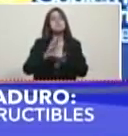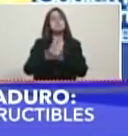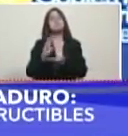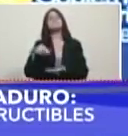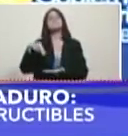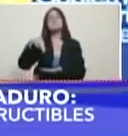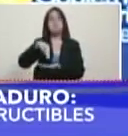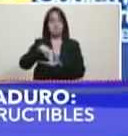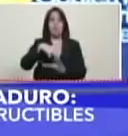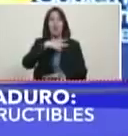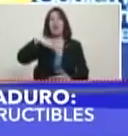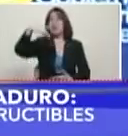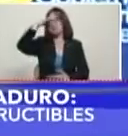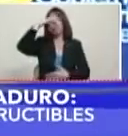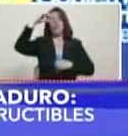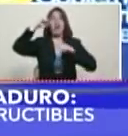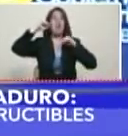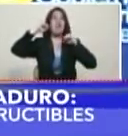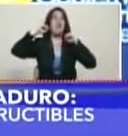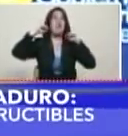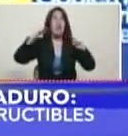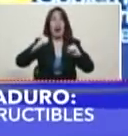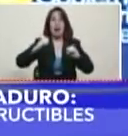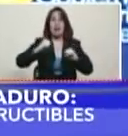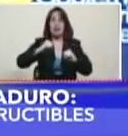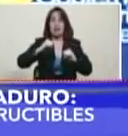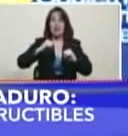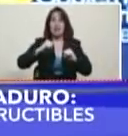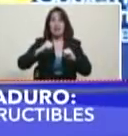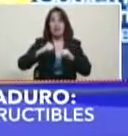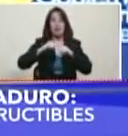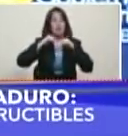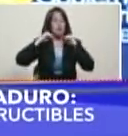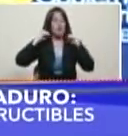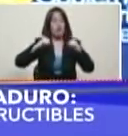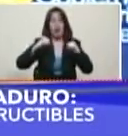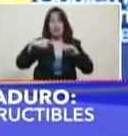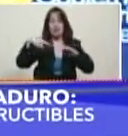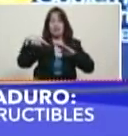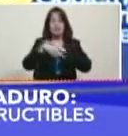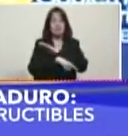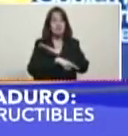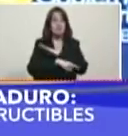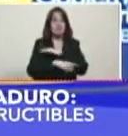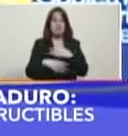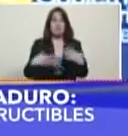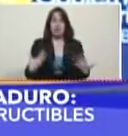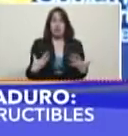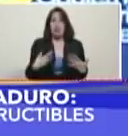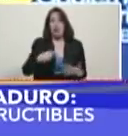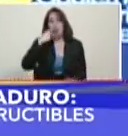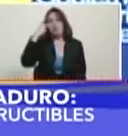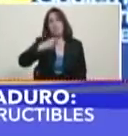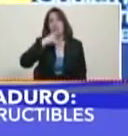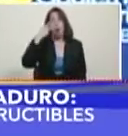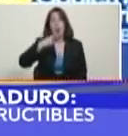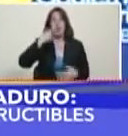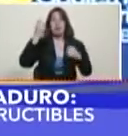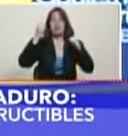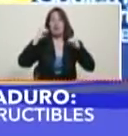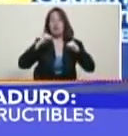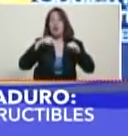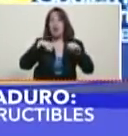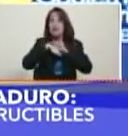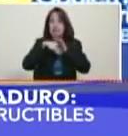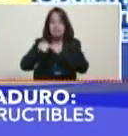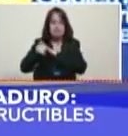el espiritual, en la profundidad de nuestro espíritu nacional. Más fuertes en lo político a nivel interno